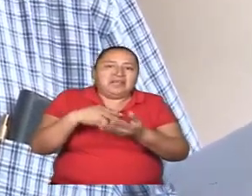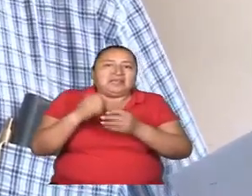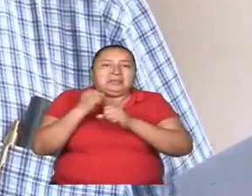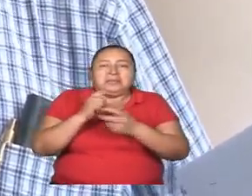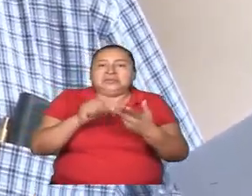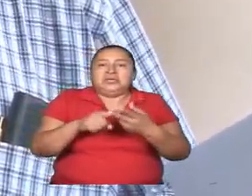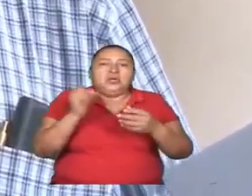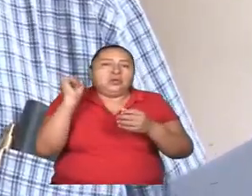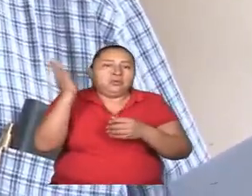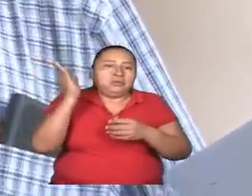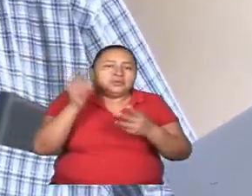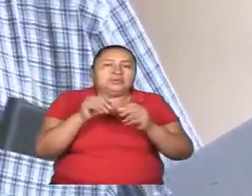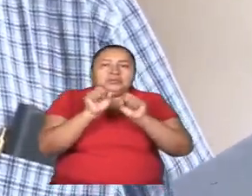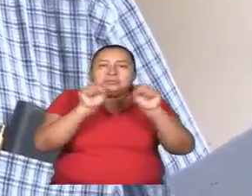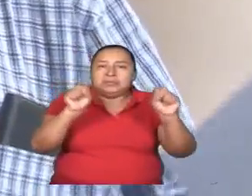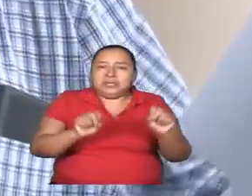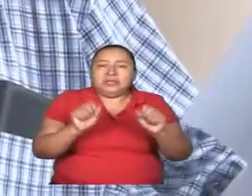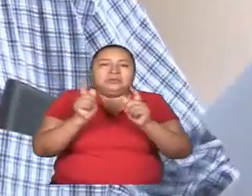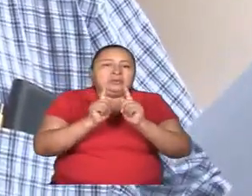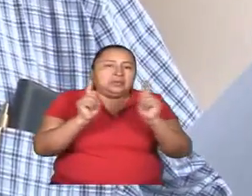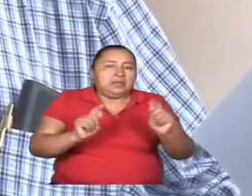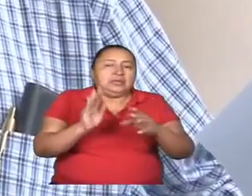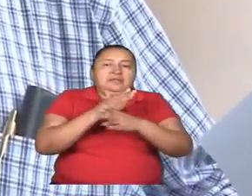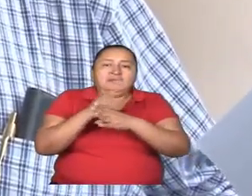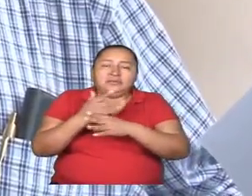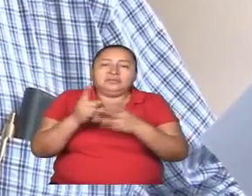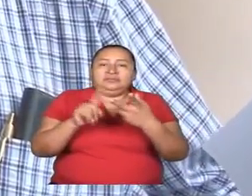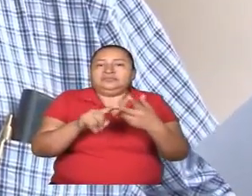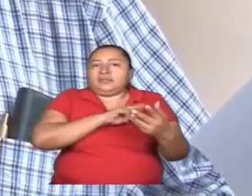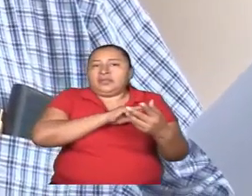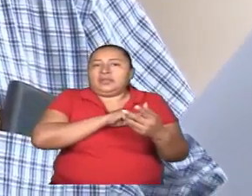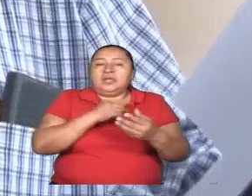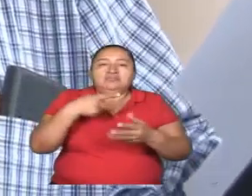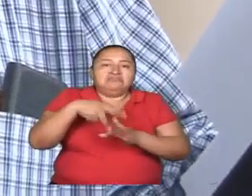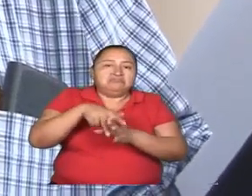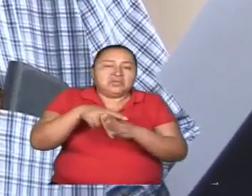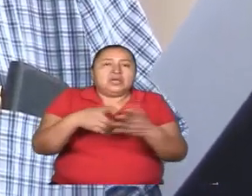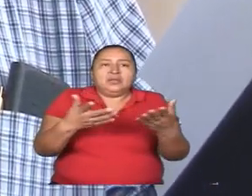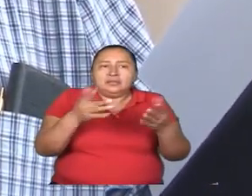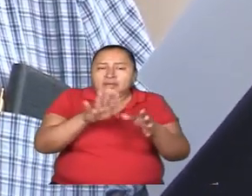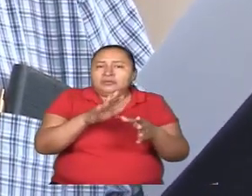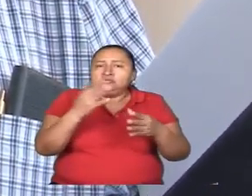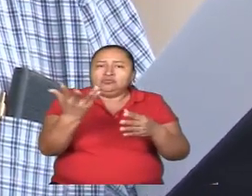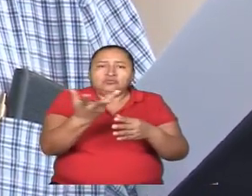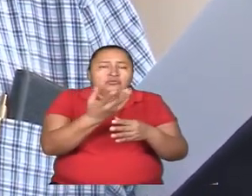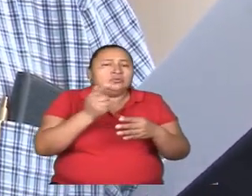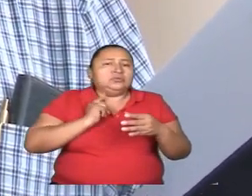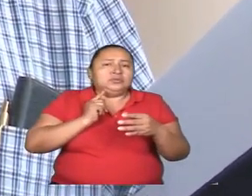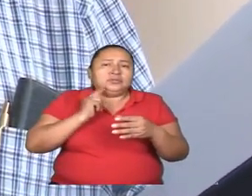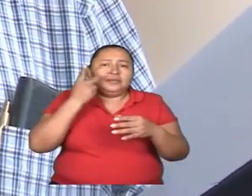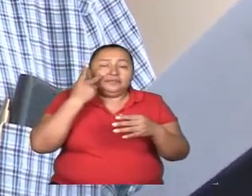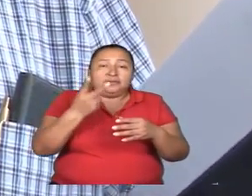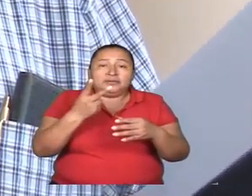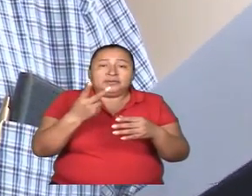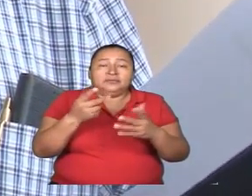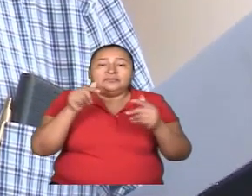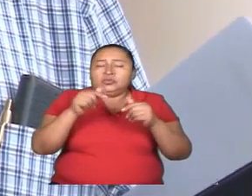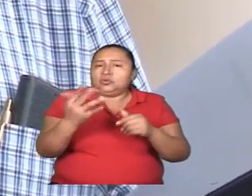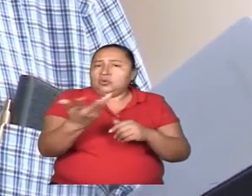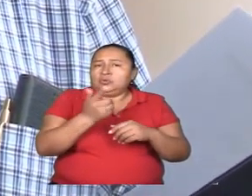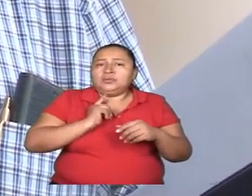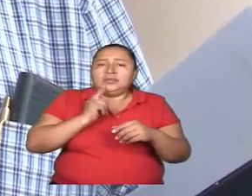las convenciones, ahí están los seminarios, ahí están los talleres, ahí están nuestras hípicas, ahí está, o sea, todo lo que tiene que ver. Todo lo que